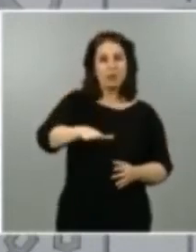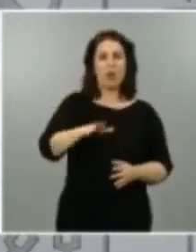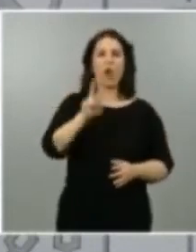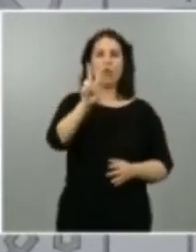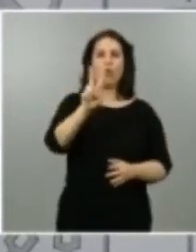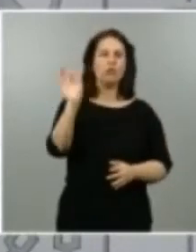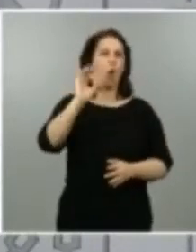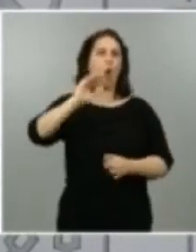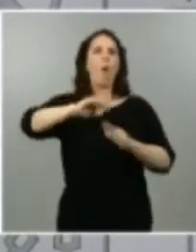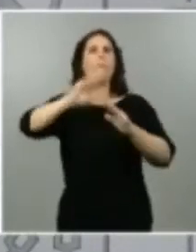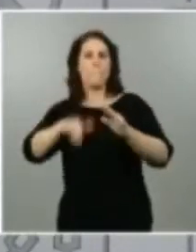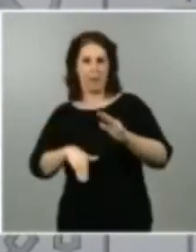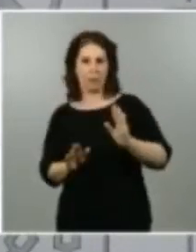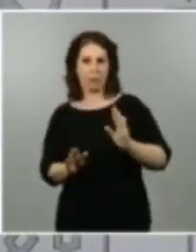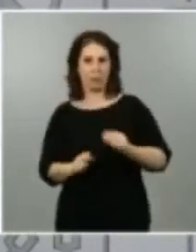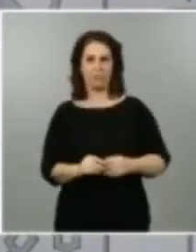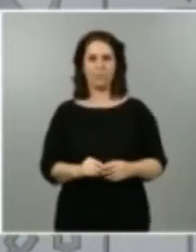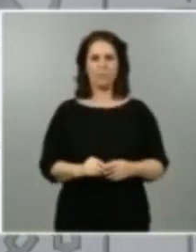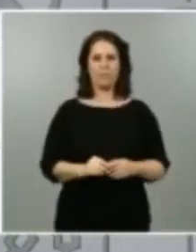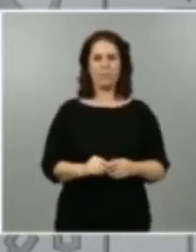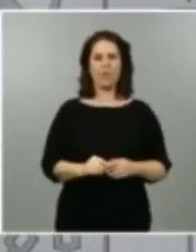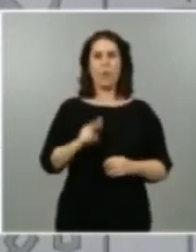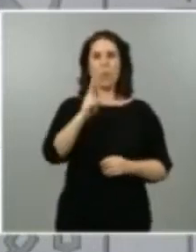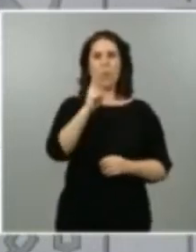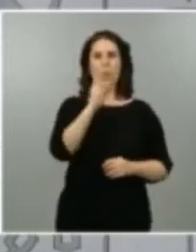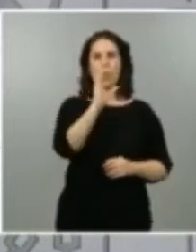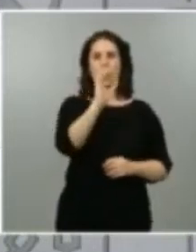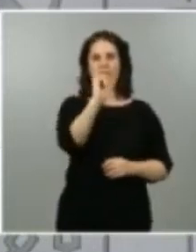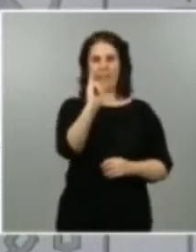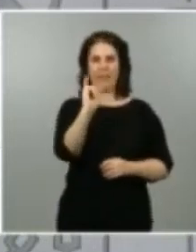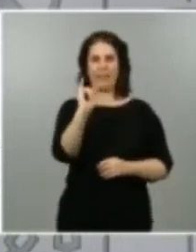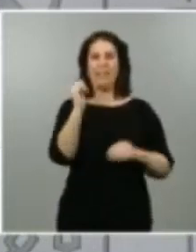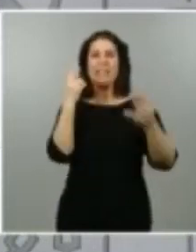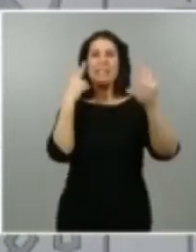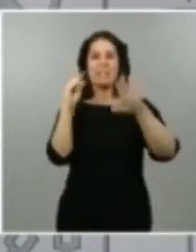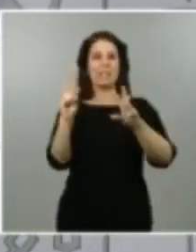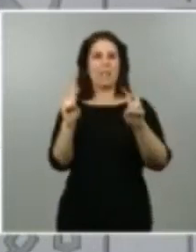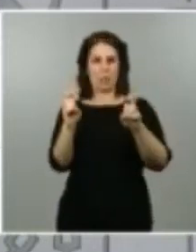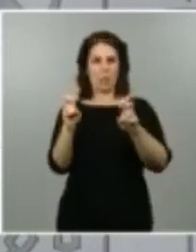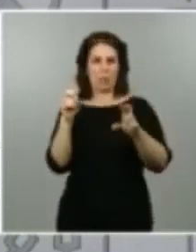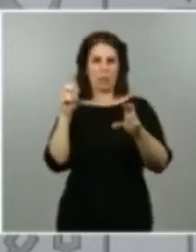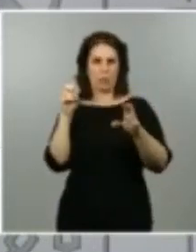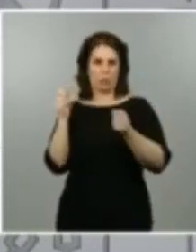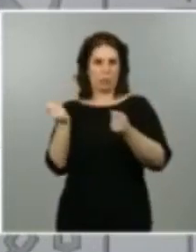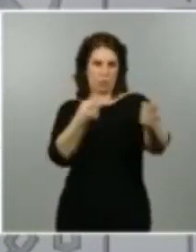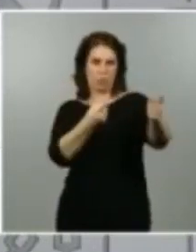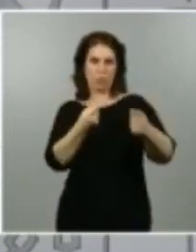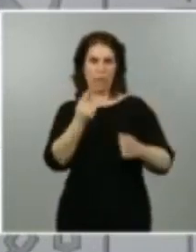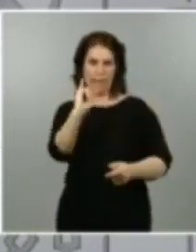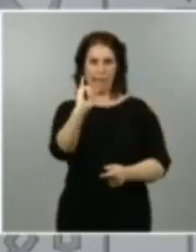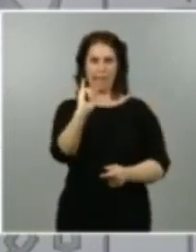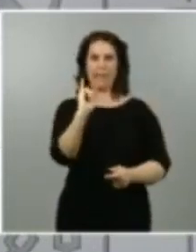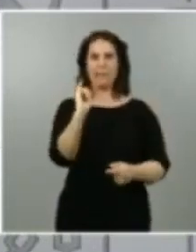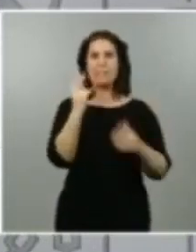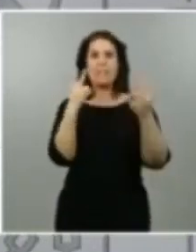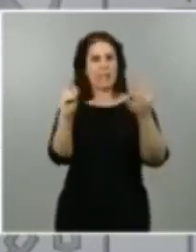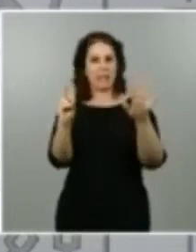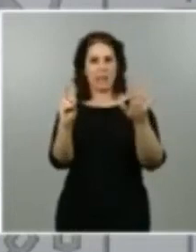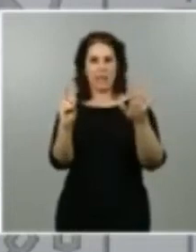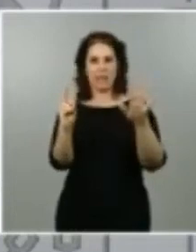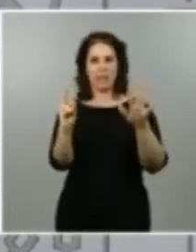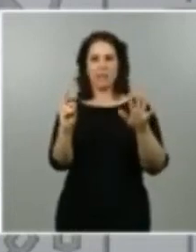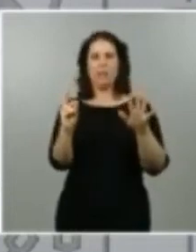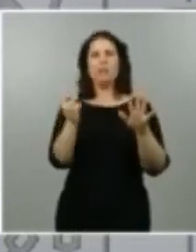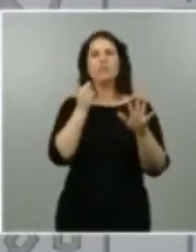las 70 aussies o 70 ingresos nuevos en útil se concentran sobre todo en unas cuantas comunidades porque